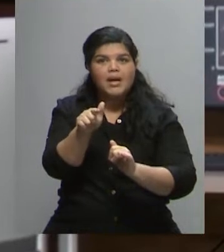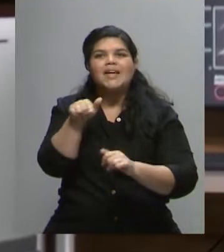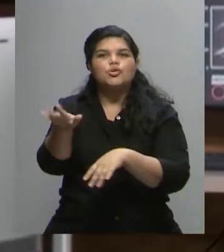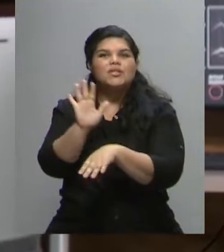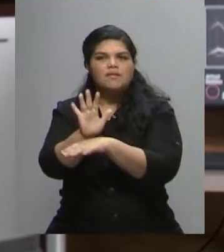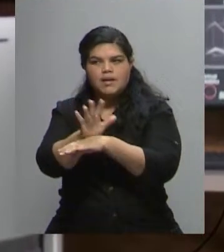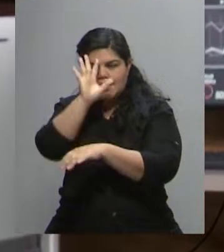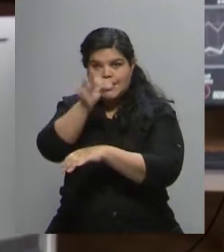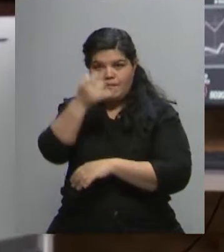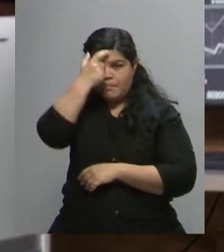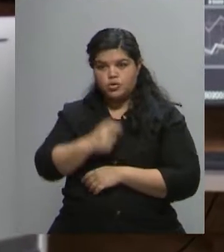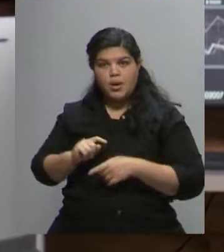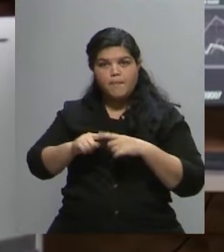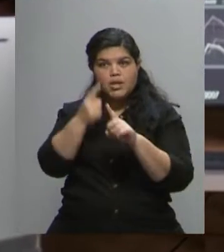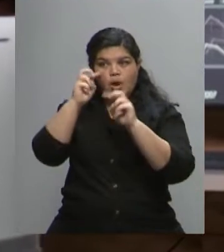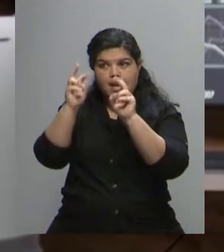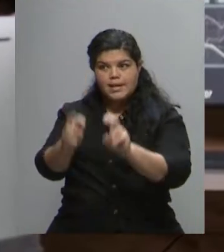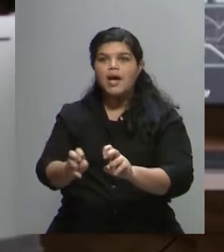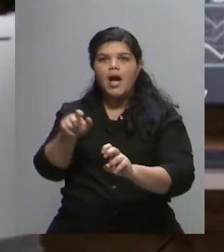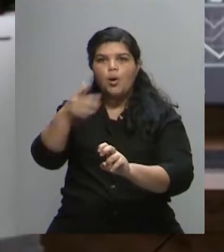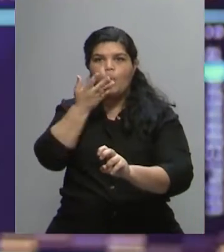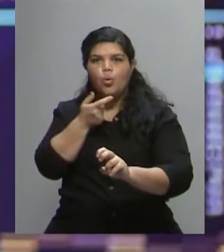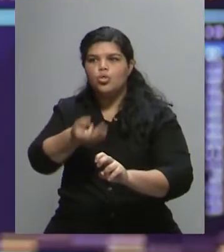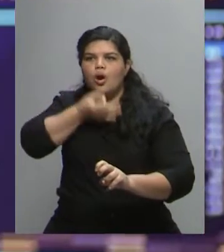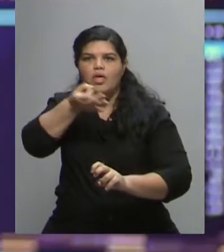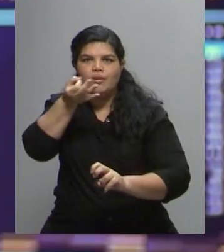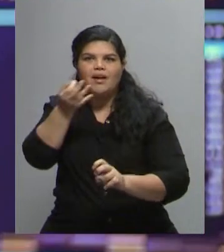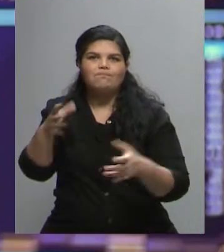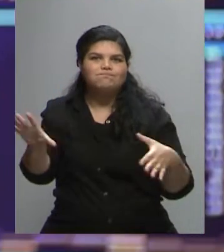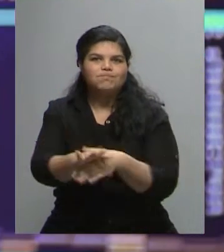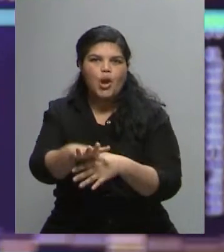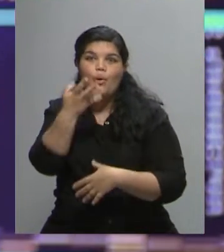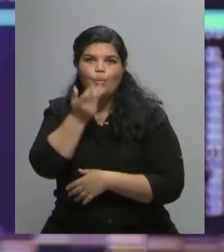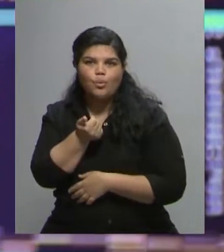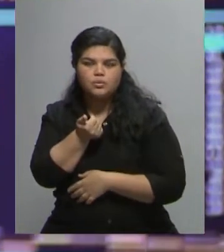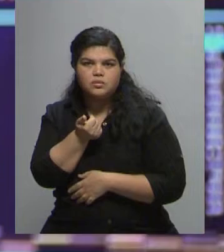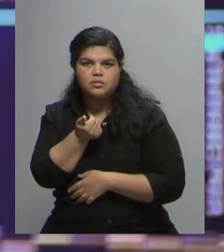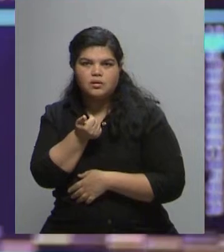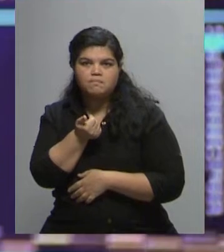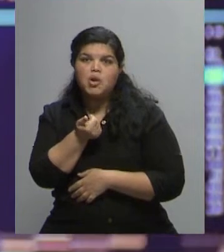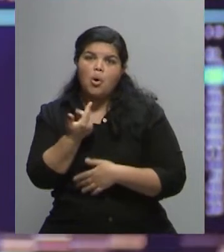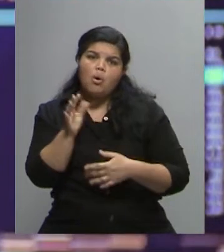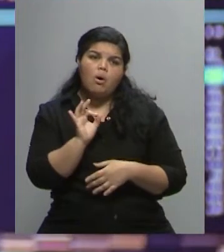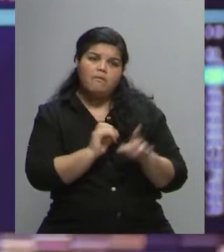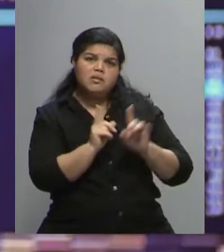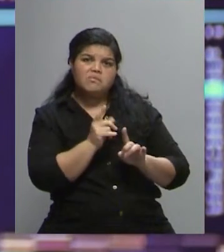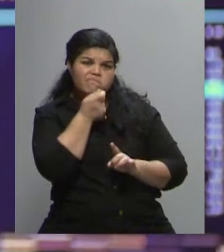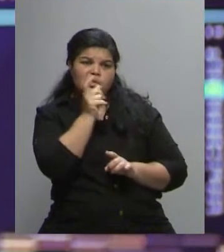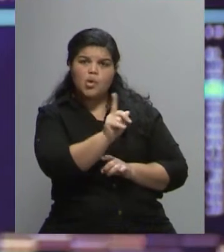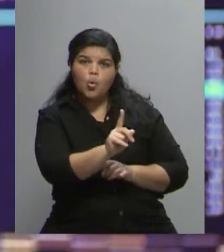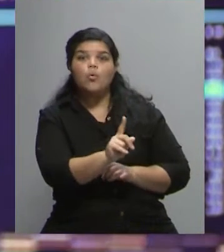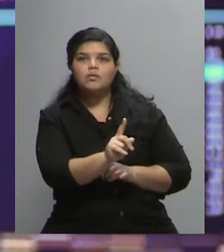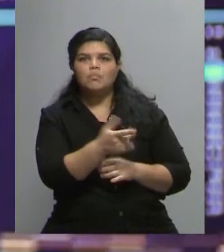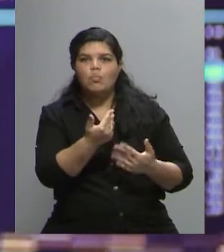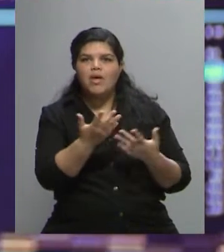aprender con una estrategia bastante simple de aprendizaje automático si a la gente le gusta más un producto que el